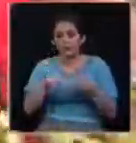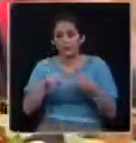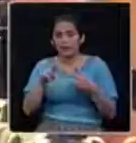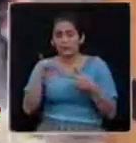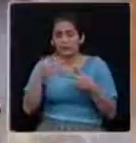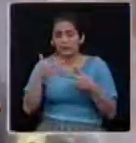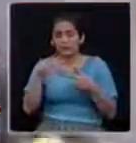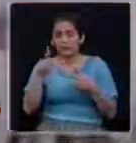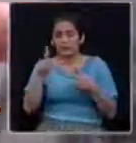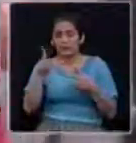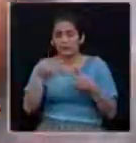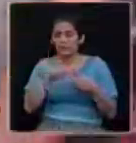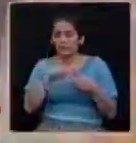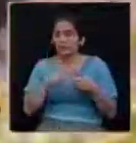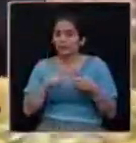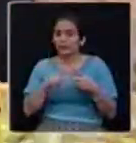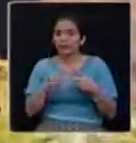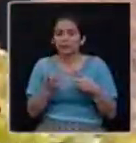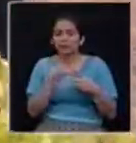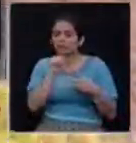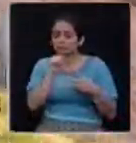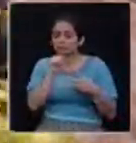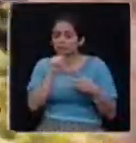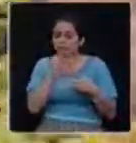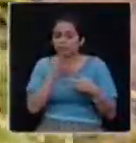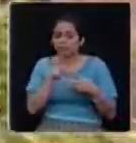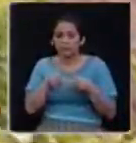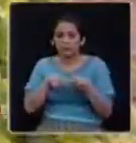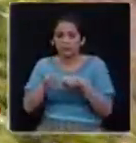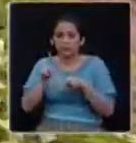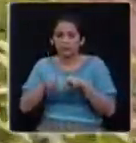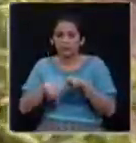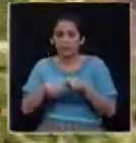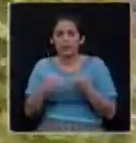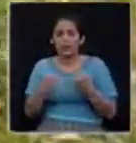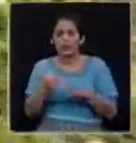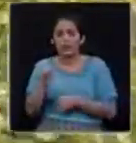y serán baja ante los puros criollos. Por otro lado, Anderson Ordóñez